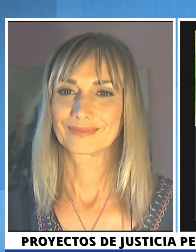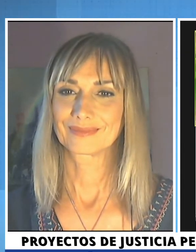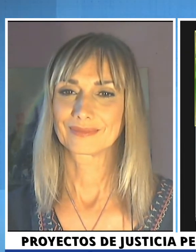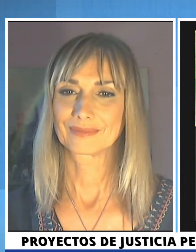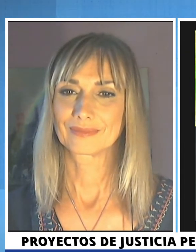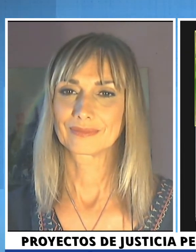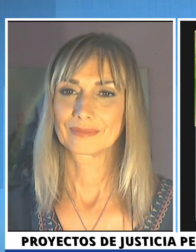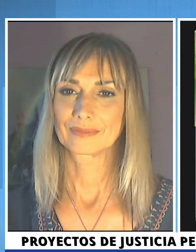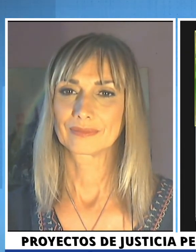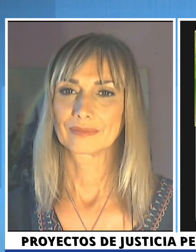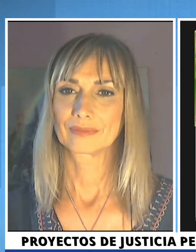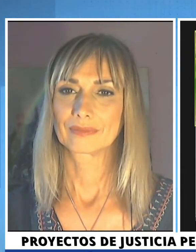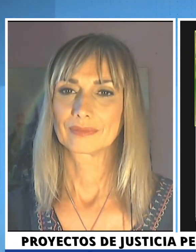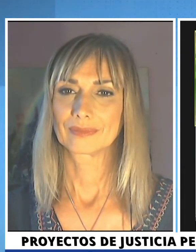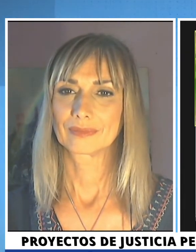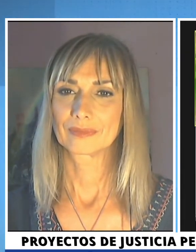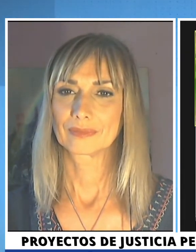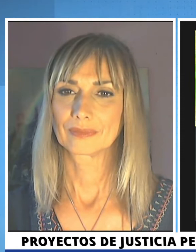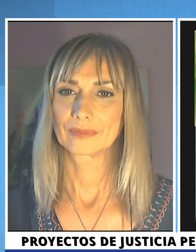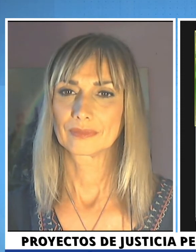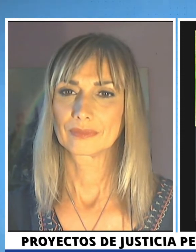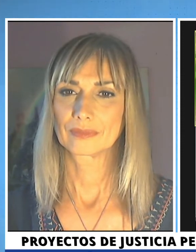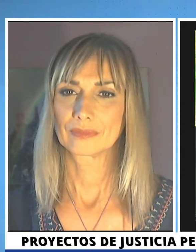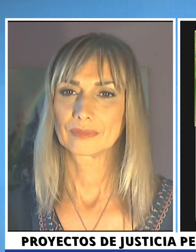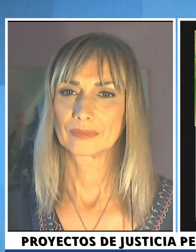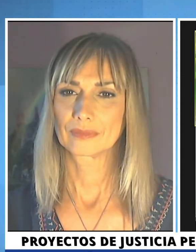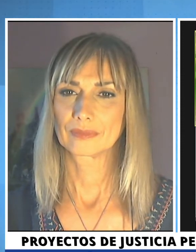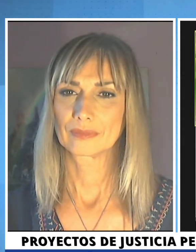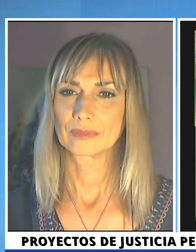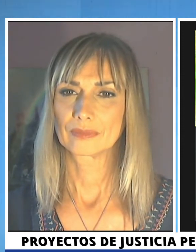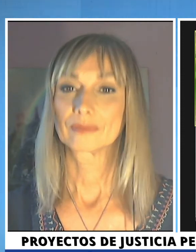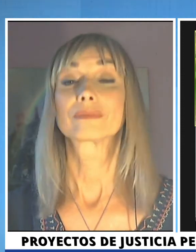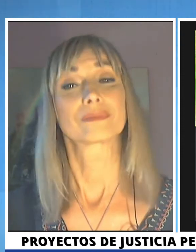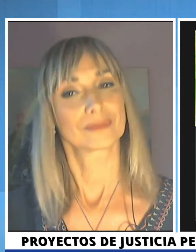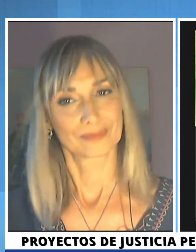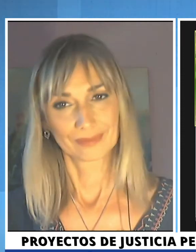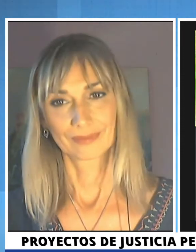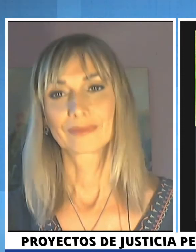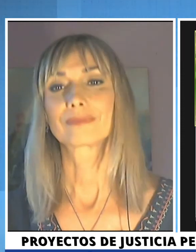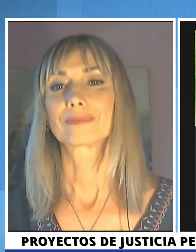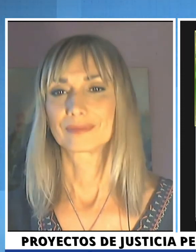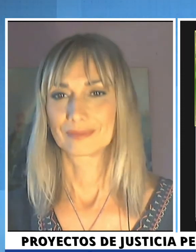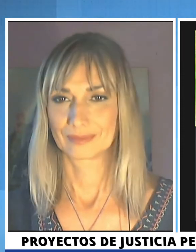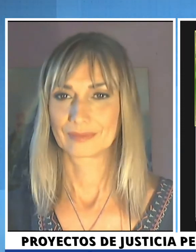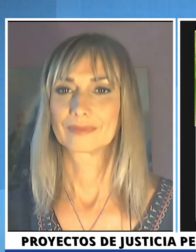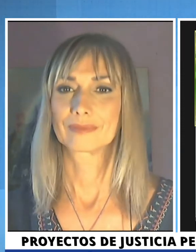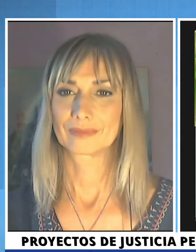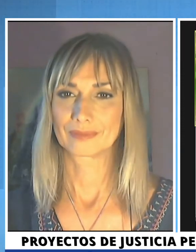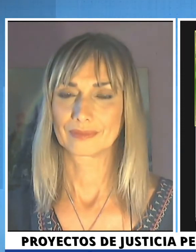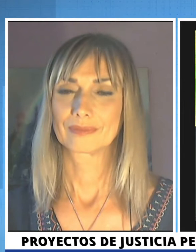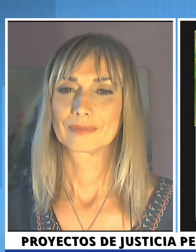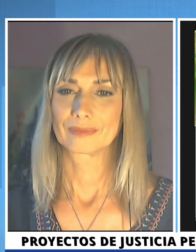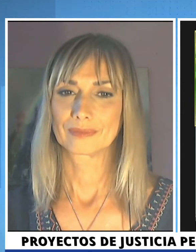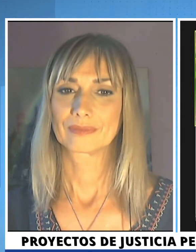perseguida por un aborto espontáneo en la provincia de Tucumán, que estuvo presa durante 8 años y finalmente fue absuelta